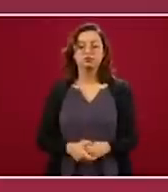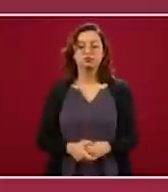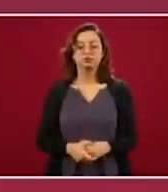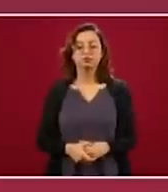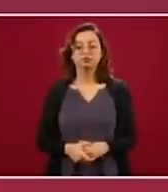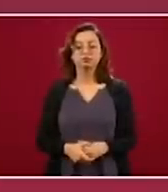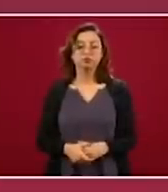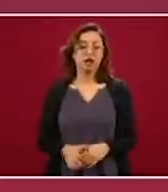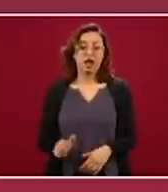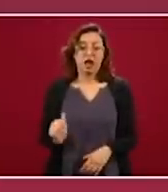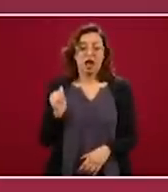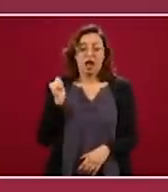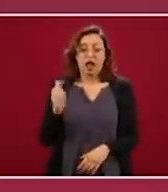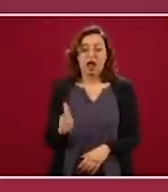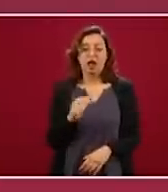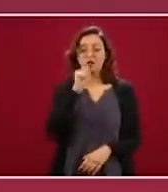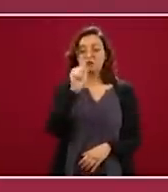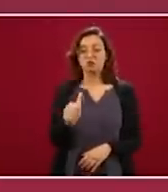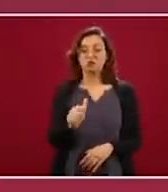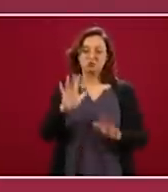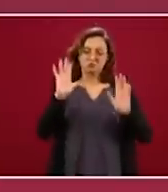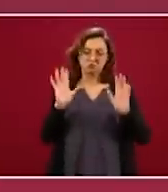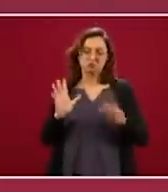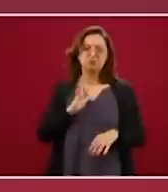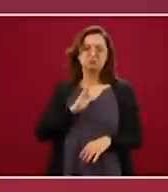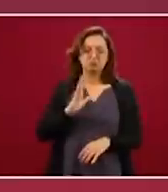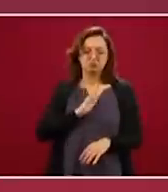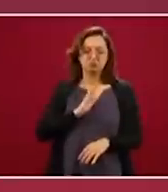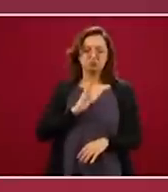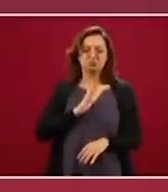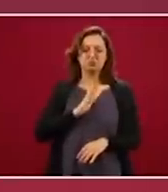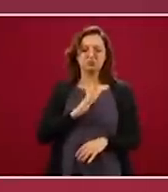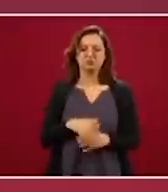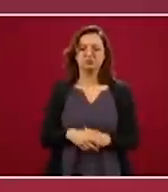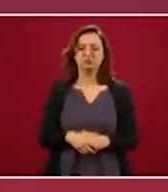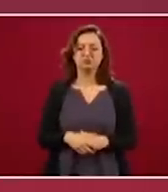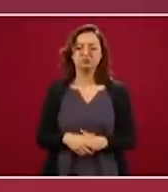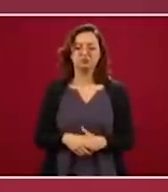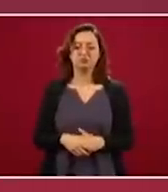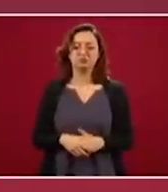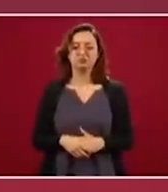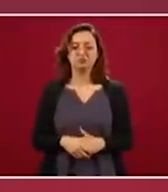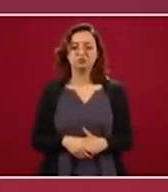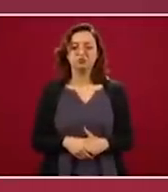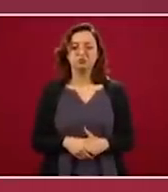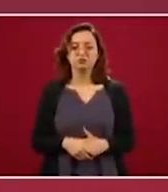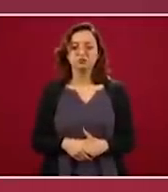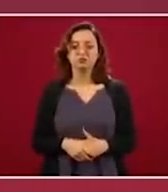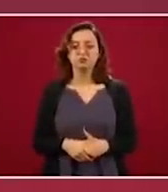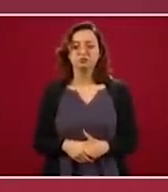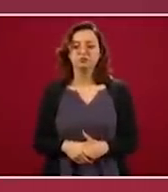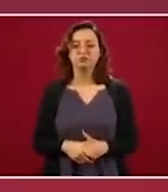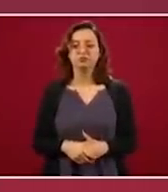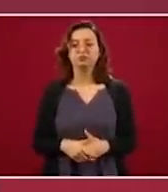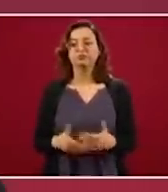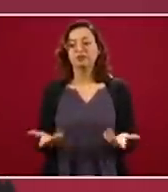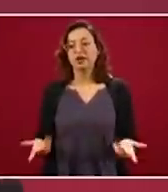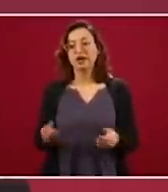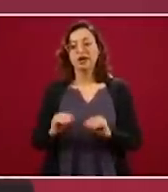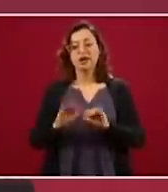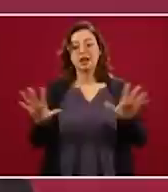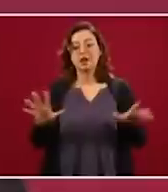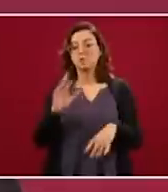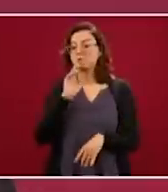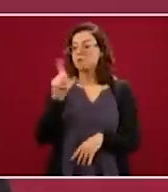en algo. Desde luego, aquí lo hemos hablado, lo mejor es la